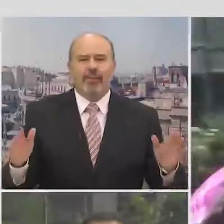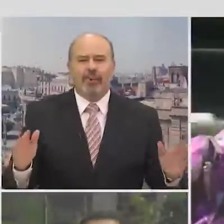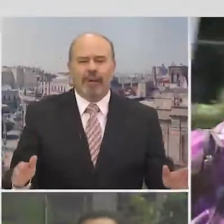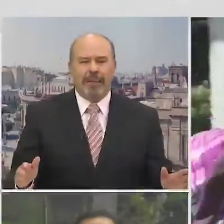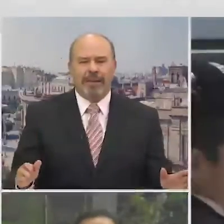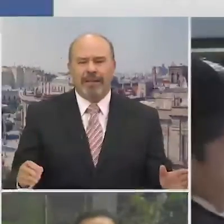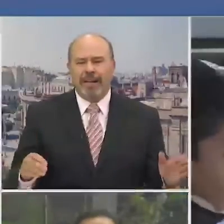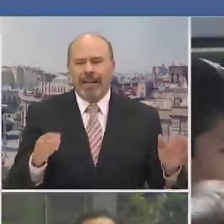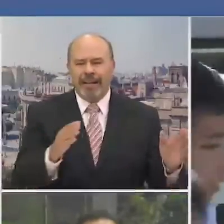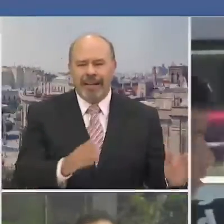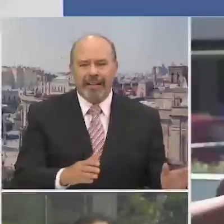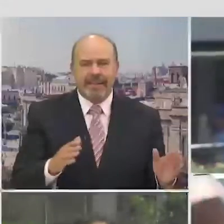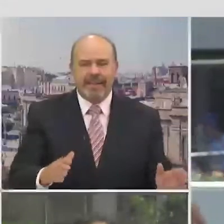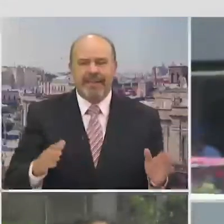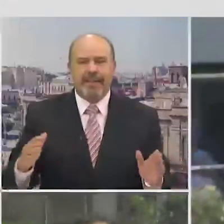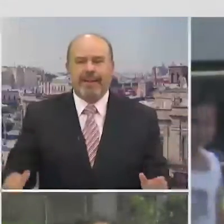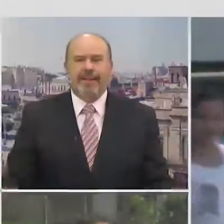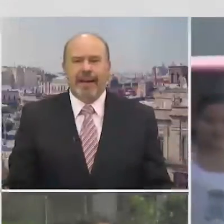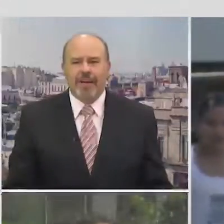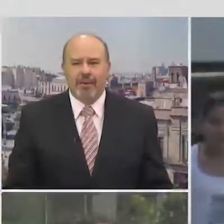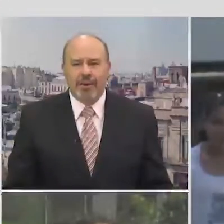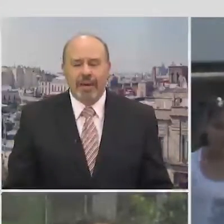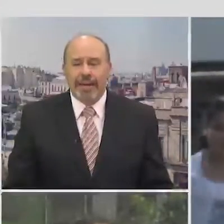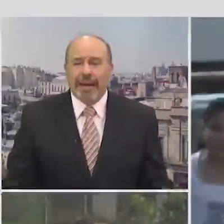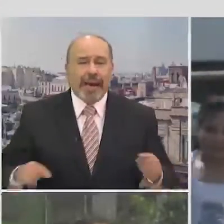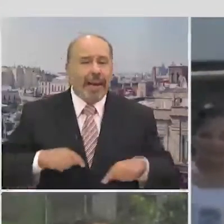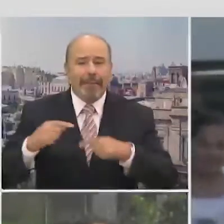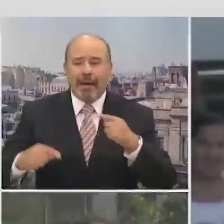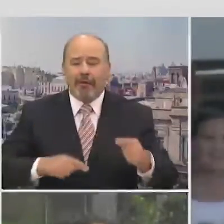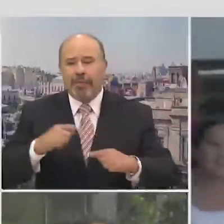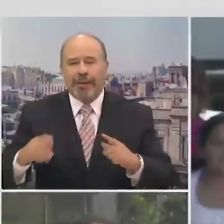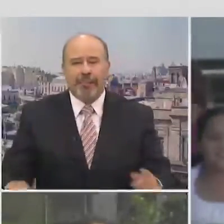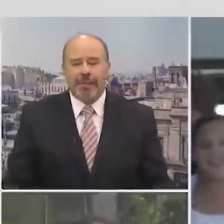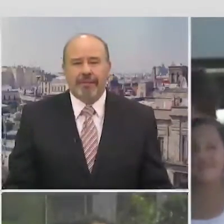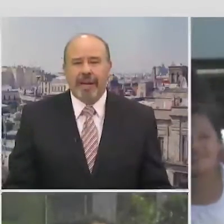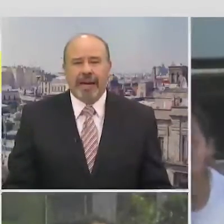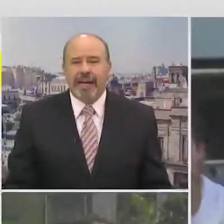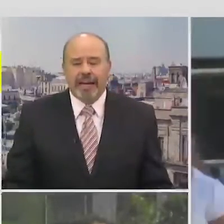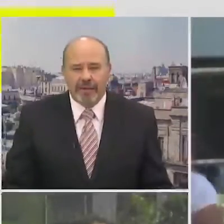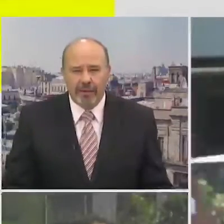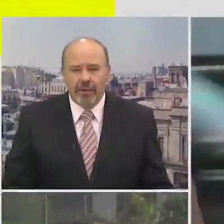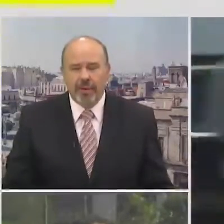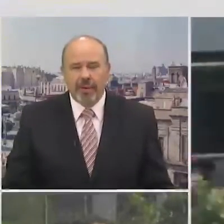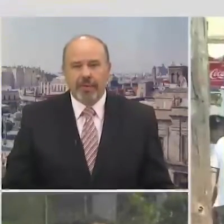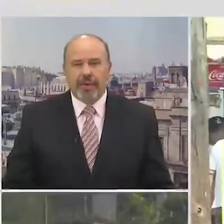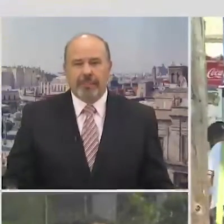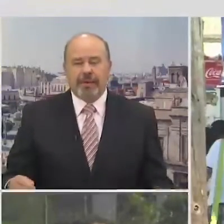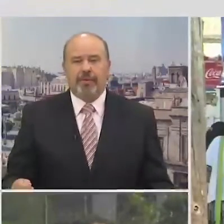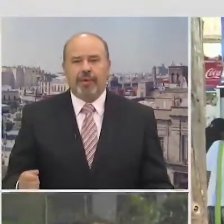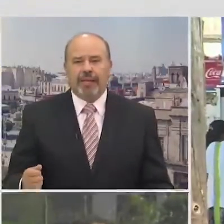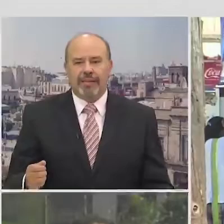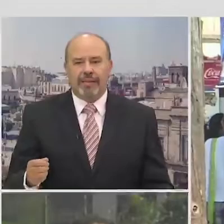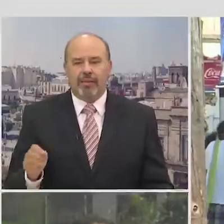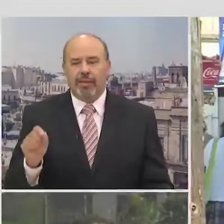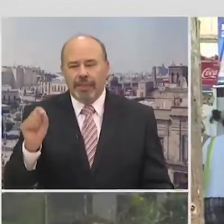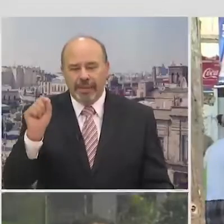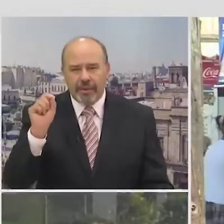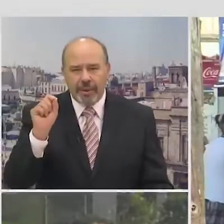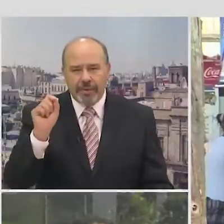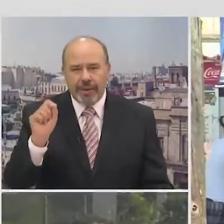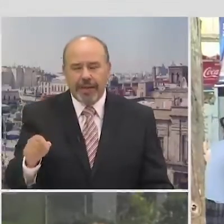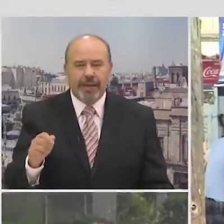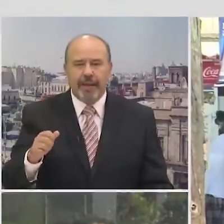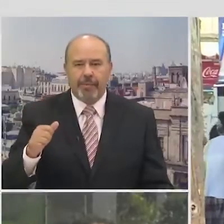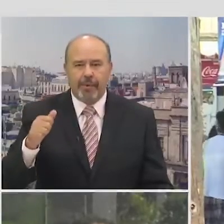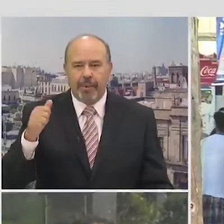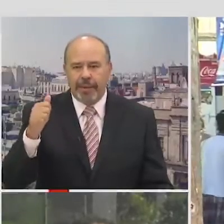programas en 10 15 20 años y cambia completamente una generación de personas con una visión